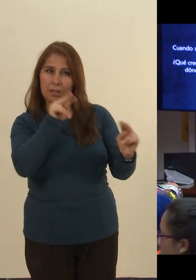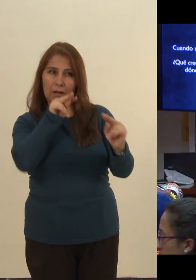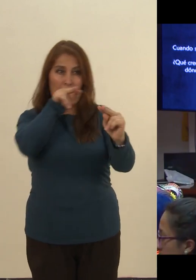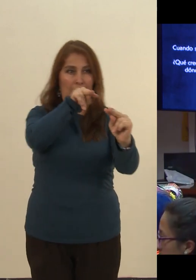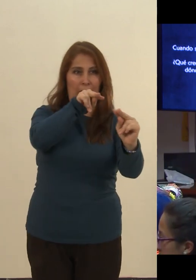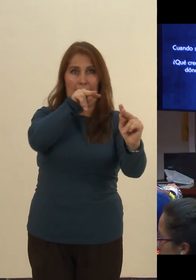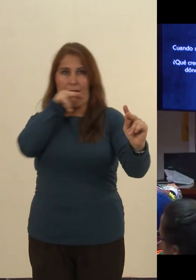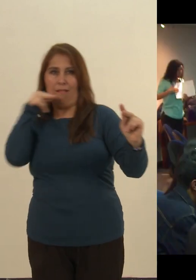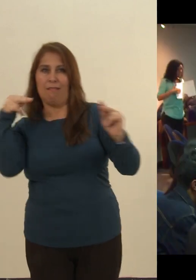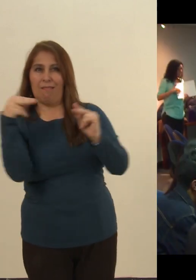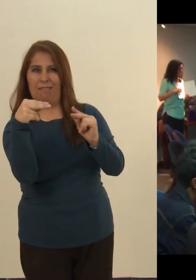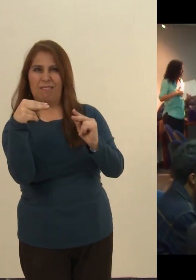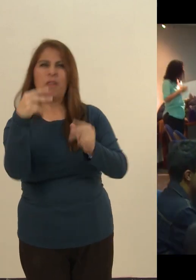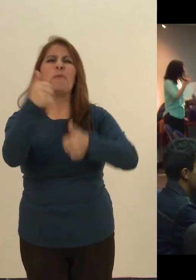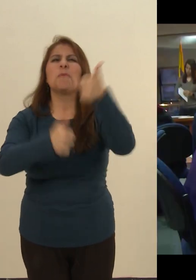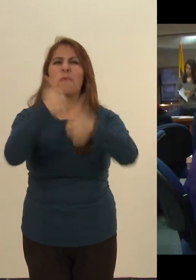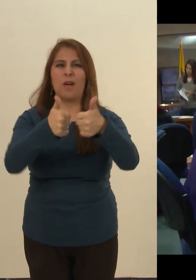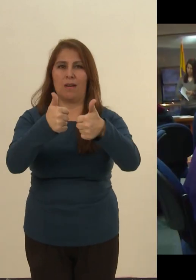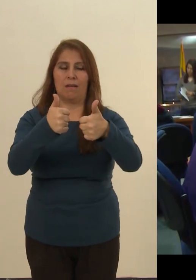perspectiva